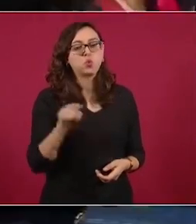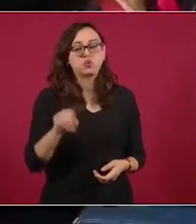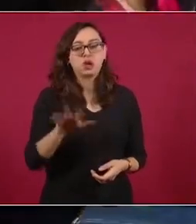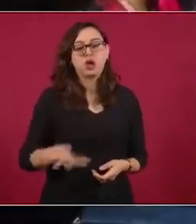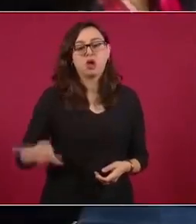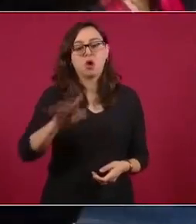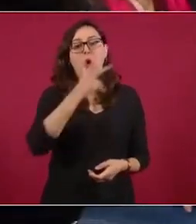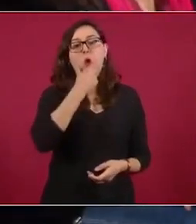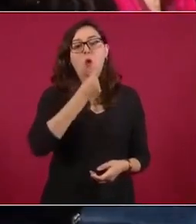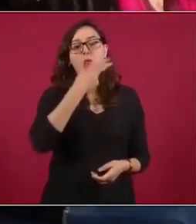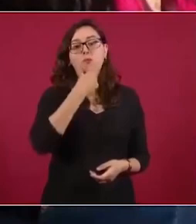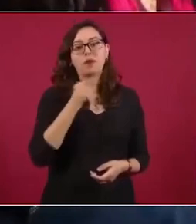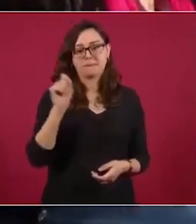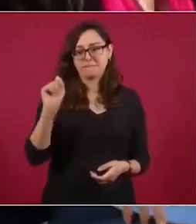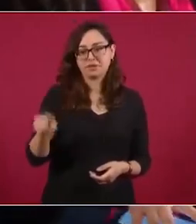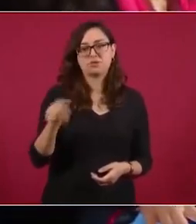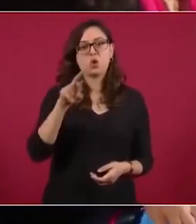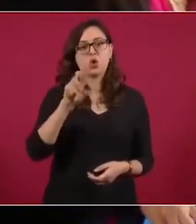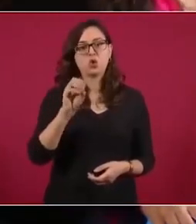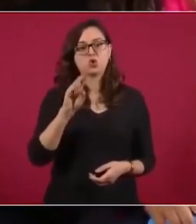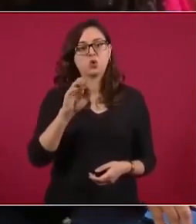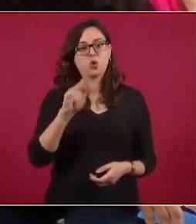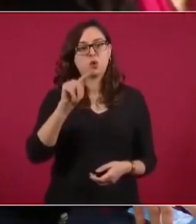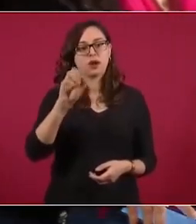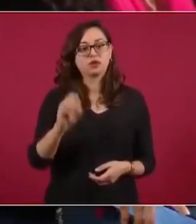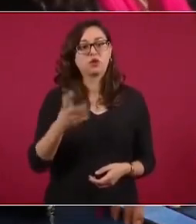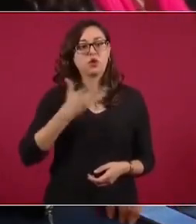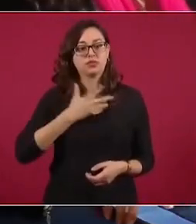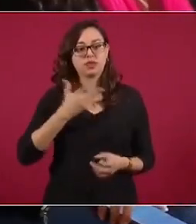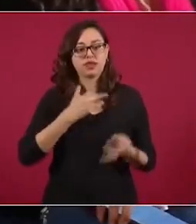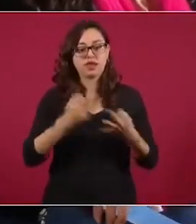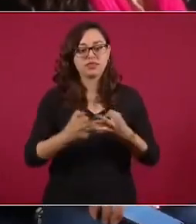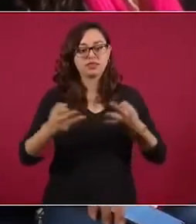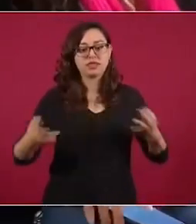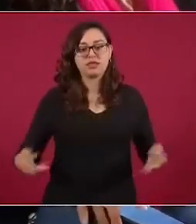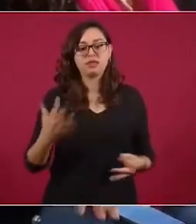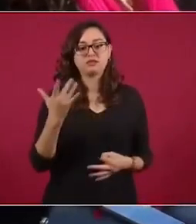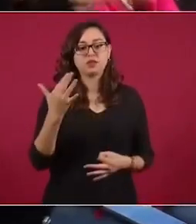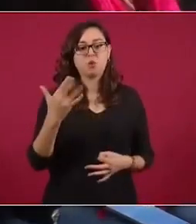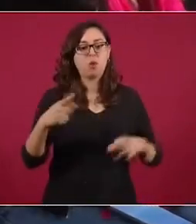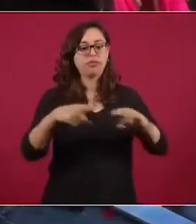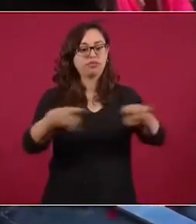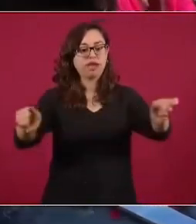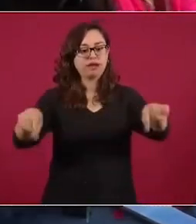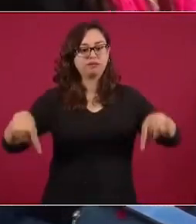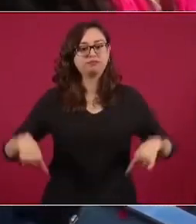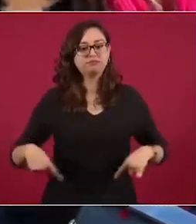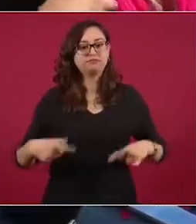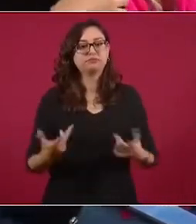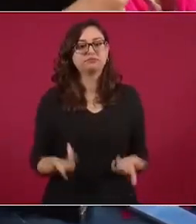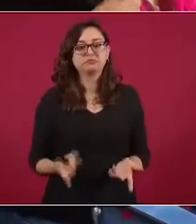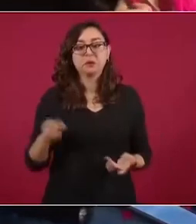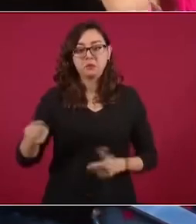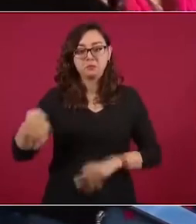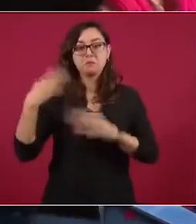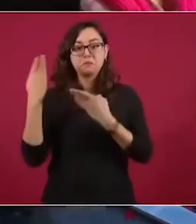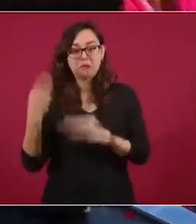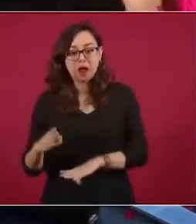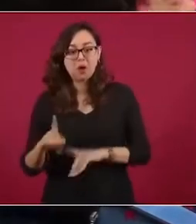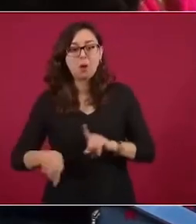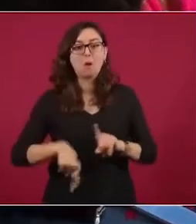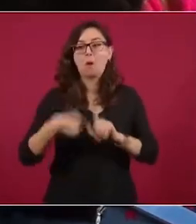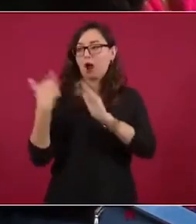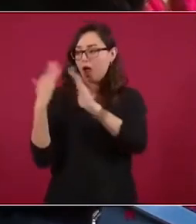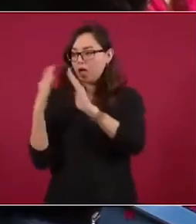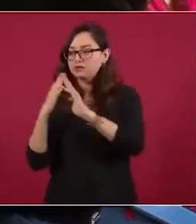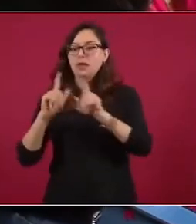como asignadas como tal vez unas 50 parcelas como ejidatario. Sí. ¿No? A pesar de ser banquero y tener esa casa.